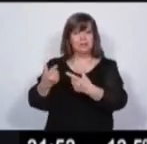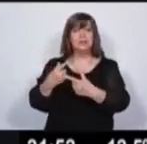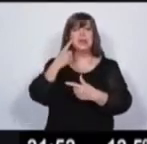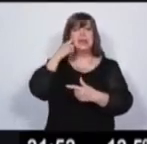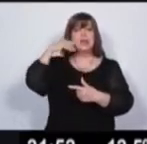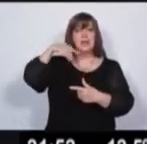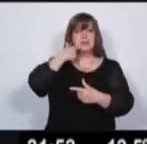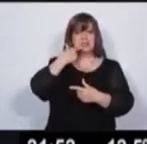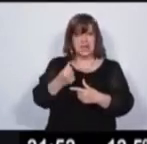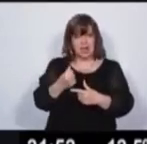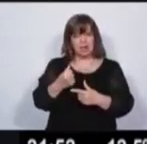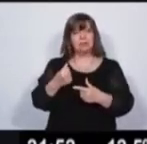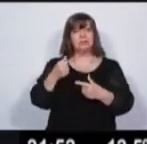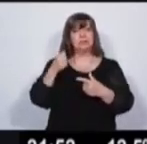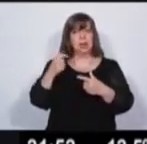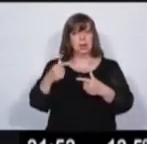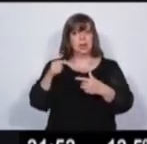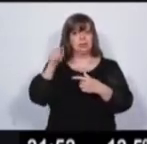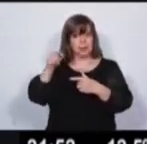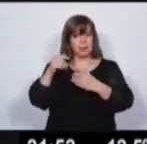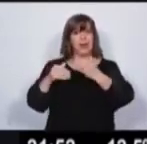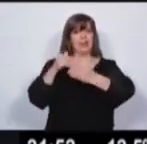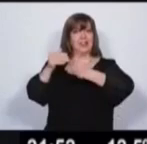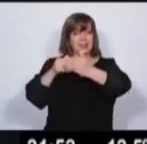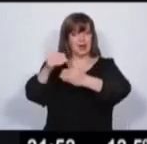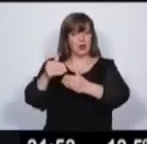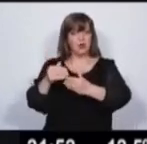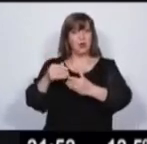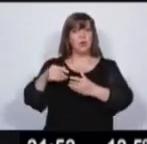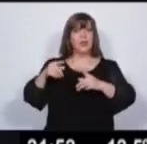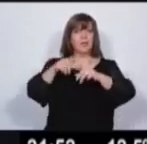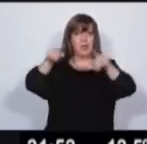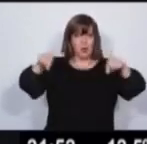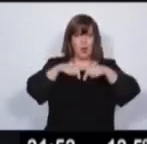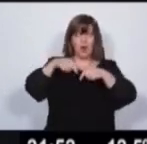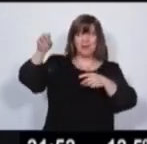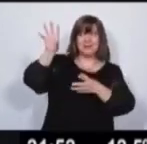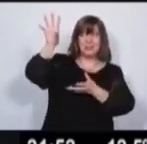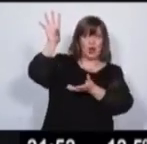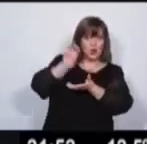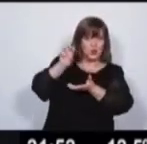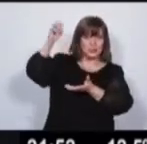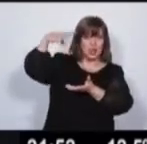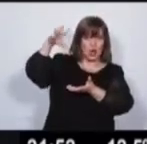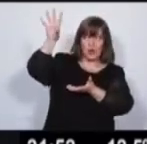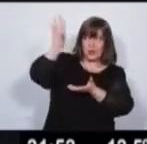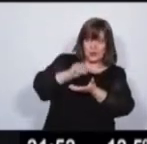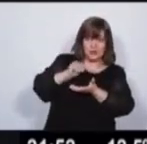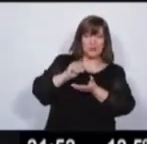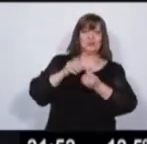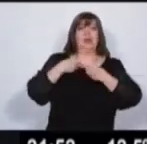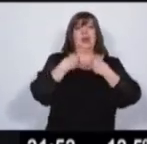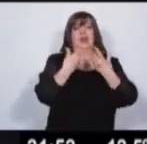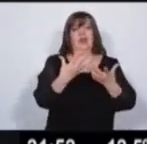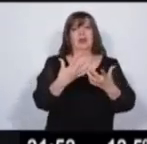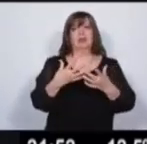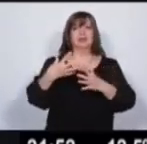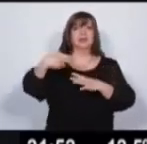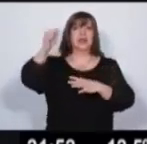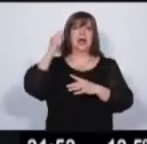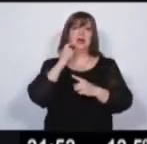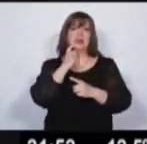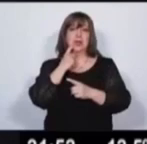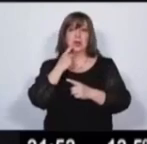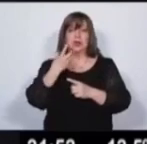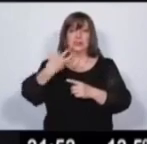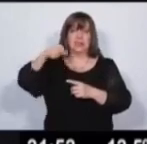imsa como nave de desarrollo y energía solar oportunidad que perdimos en manos de San Luis en manos de